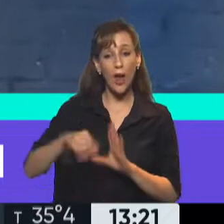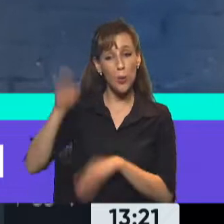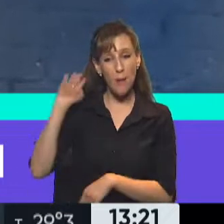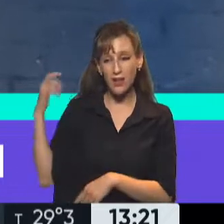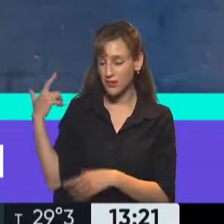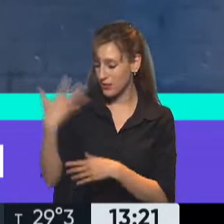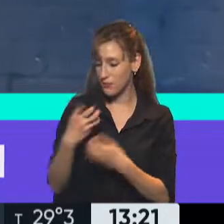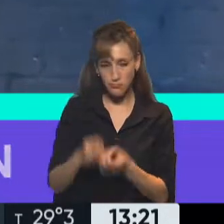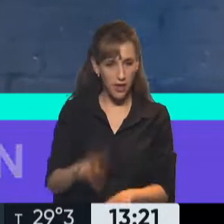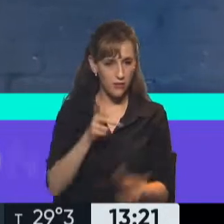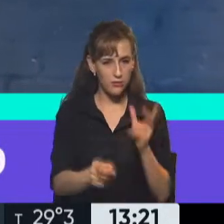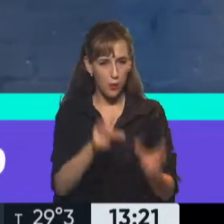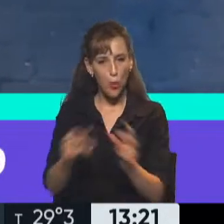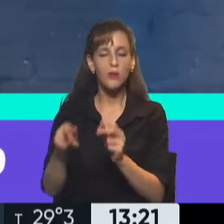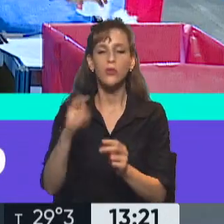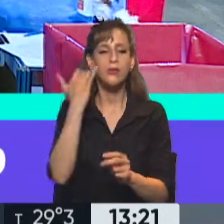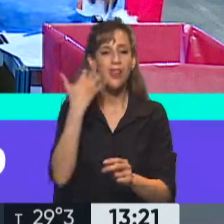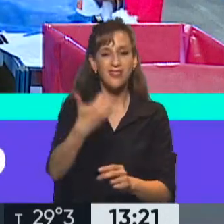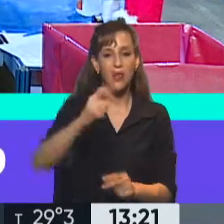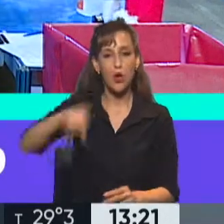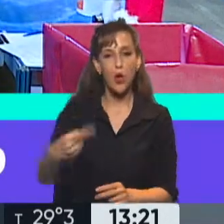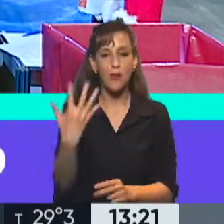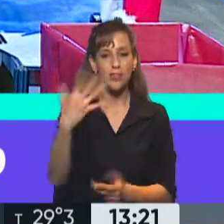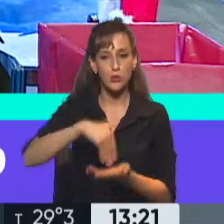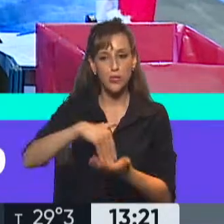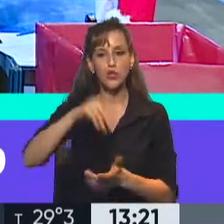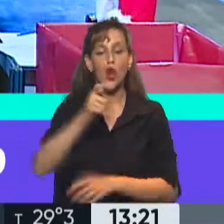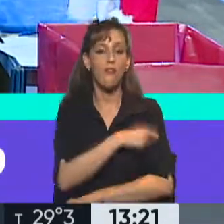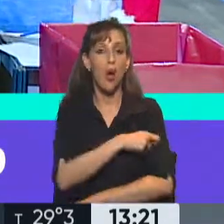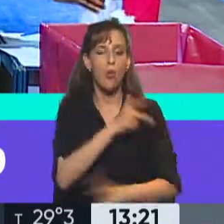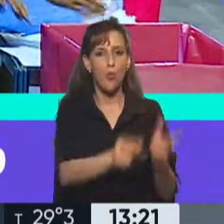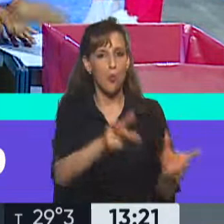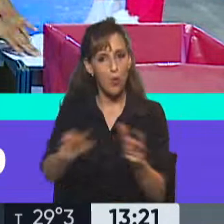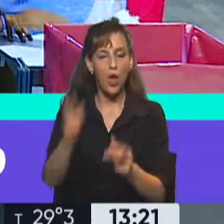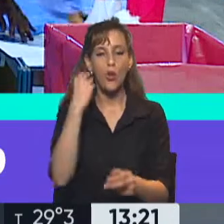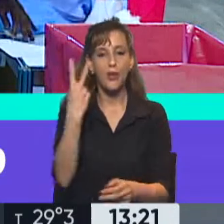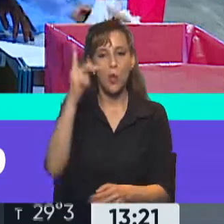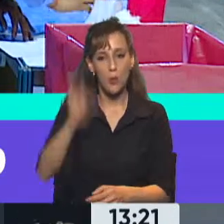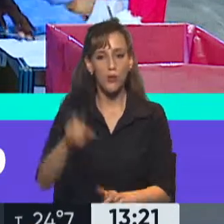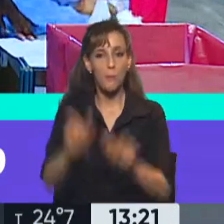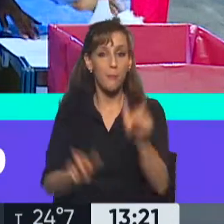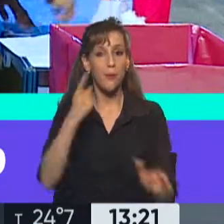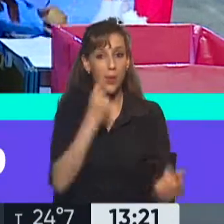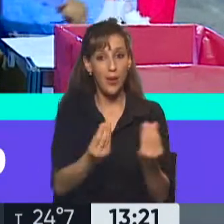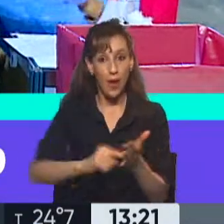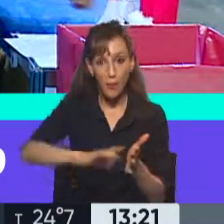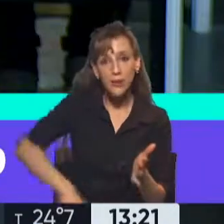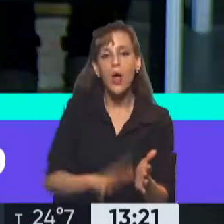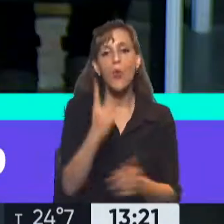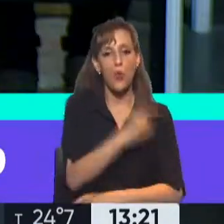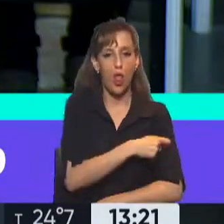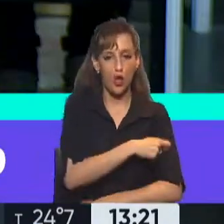de vacunación, ya se aplicaron más de 6,5 millones de vacunas. El 92% de los porteños tiene al menos una dosis,